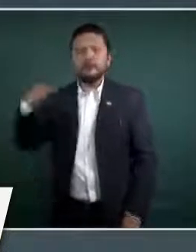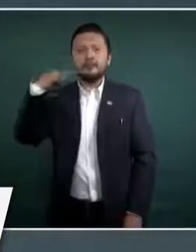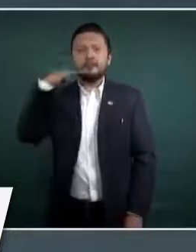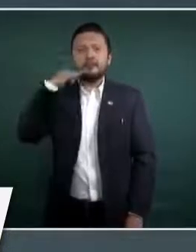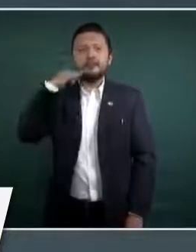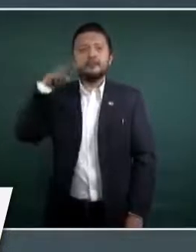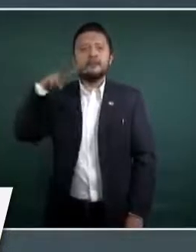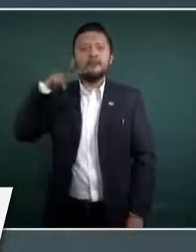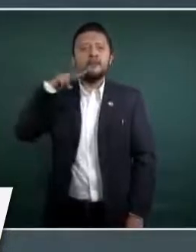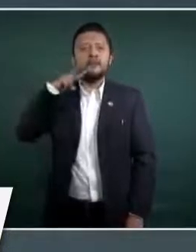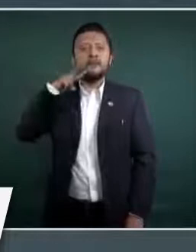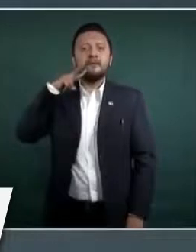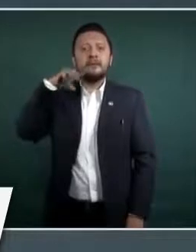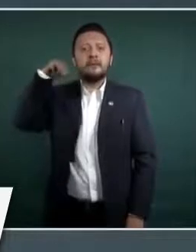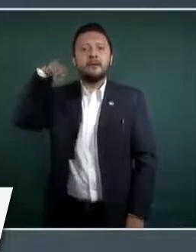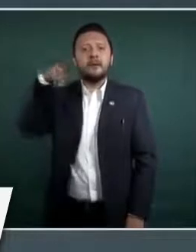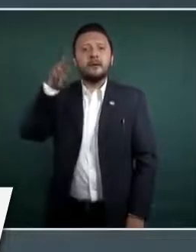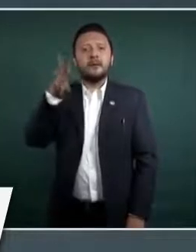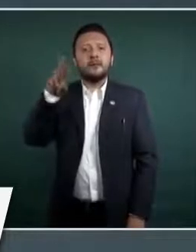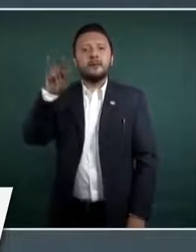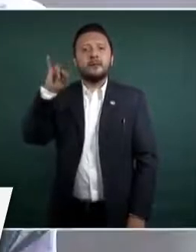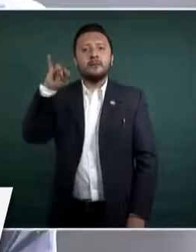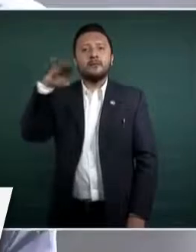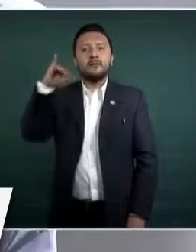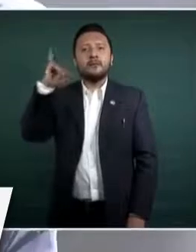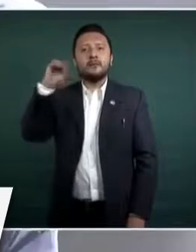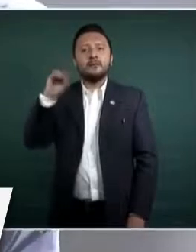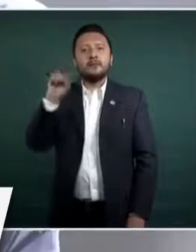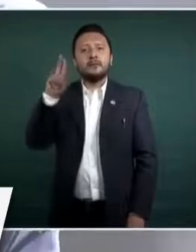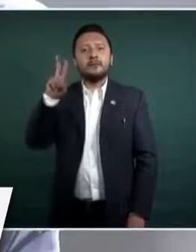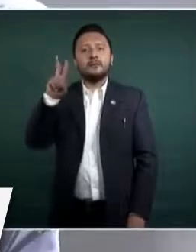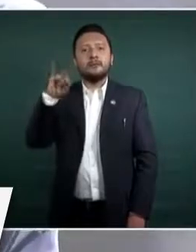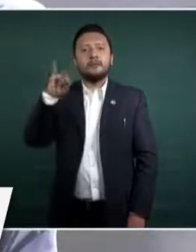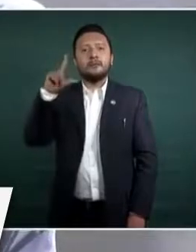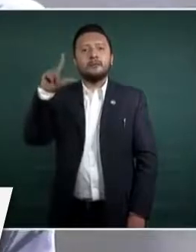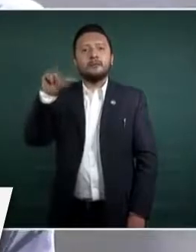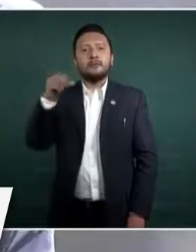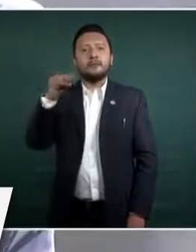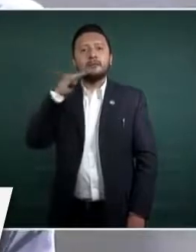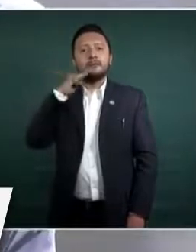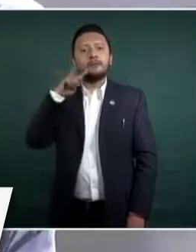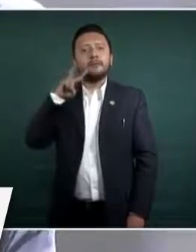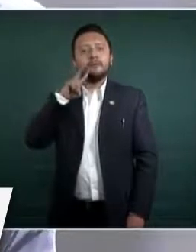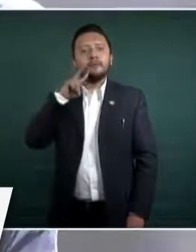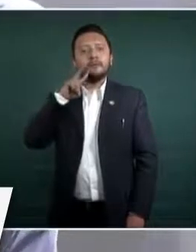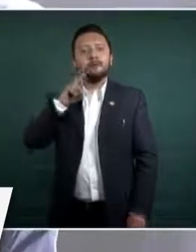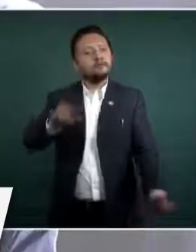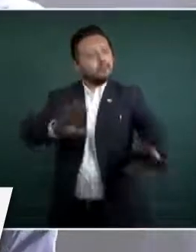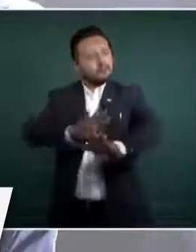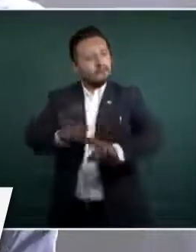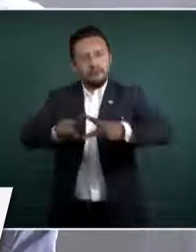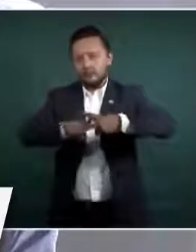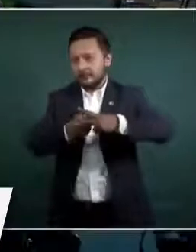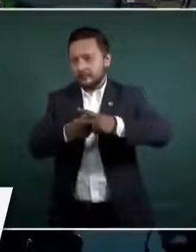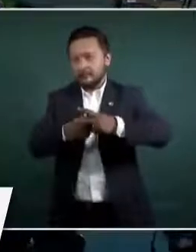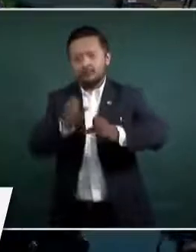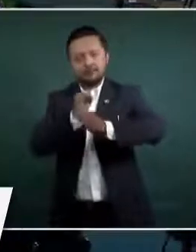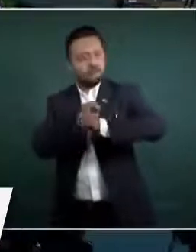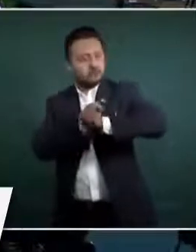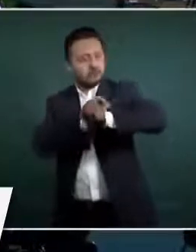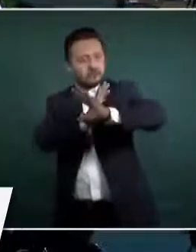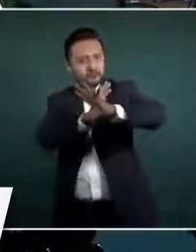Mauricio Vila. Vamos a que él, repito, informe.